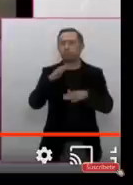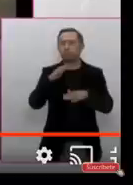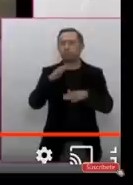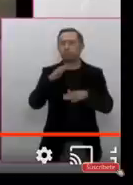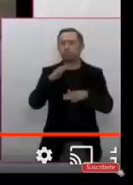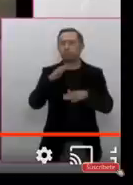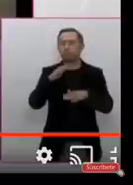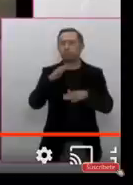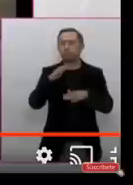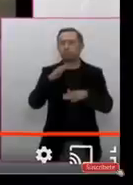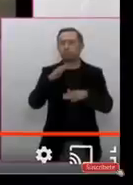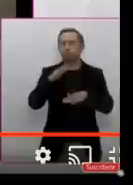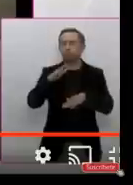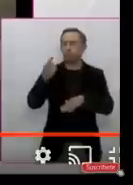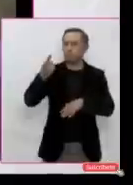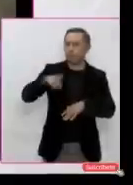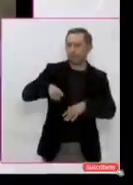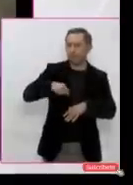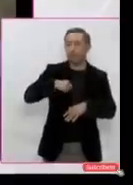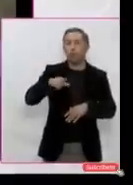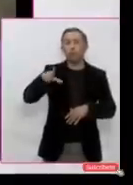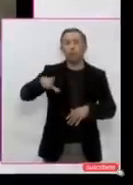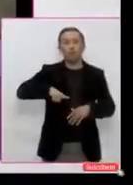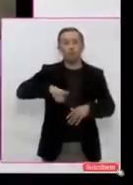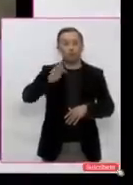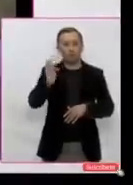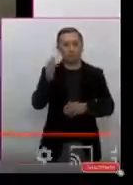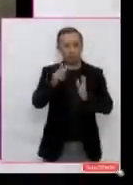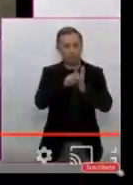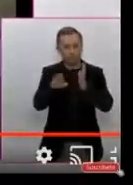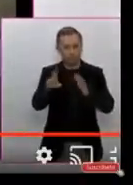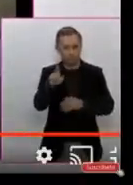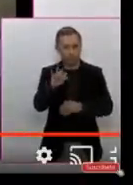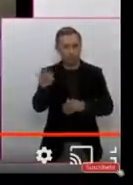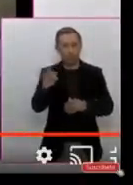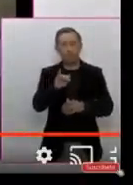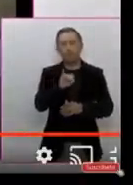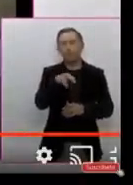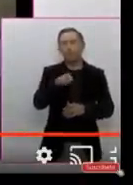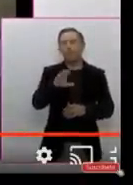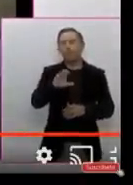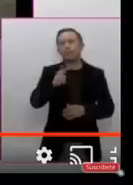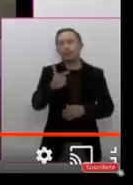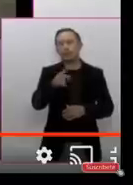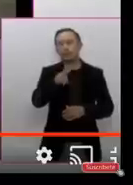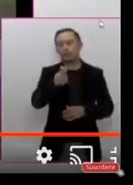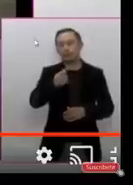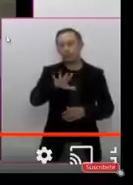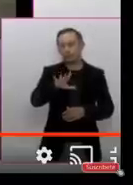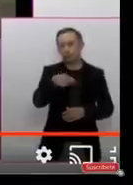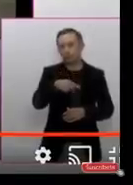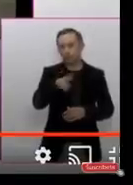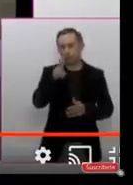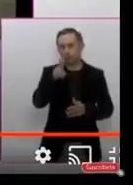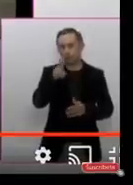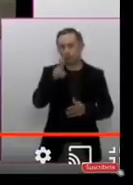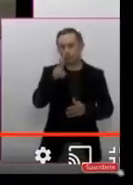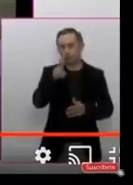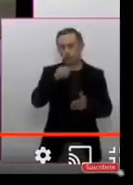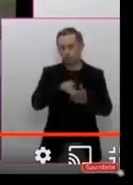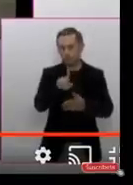dice y repite vigente de la federación del diverso y me pegó en el cheque 235 y diagonal 2020